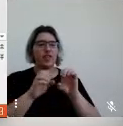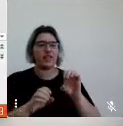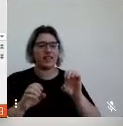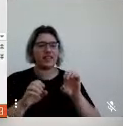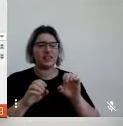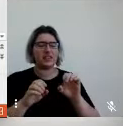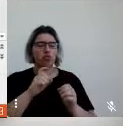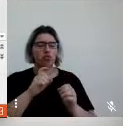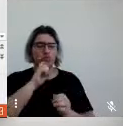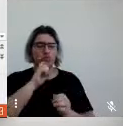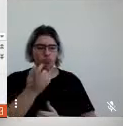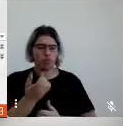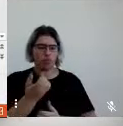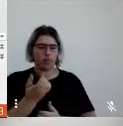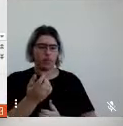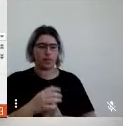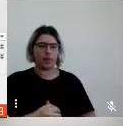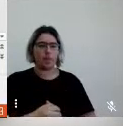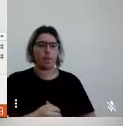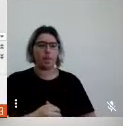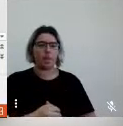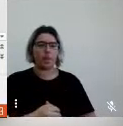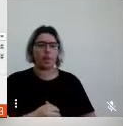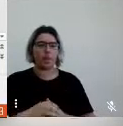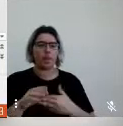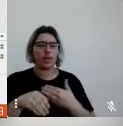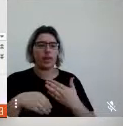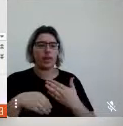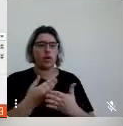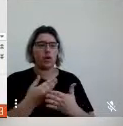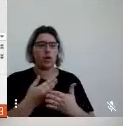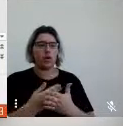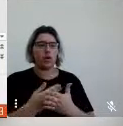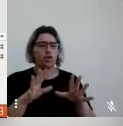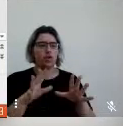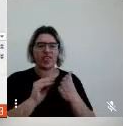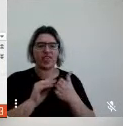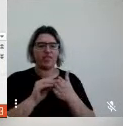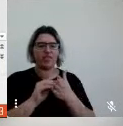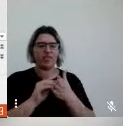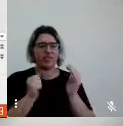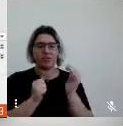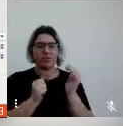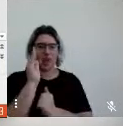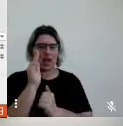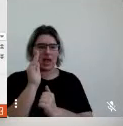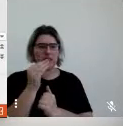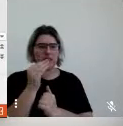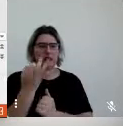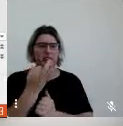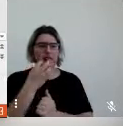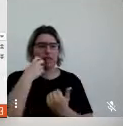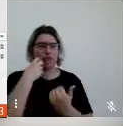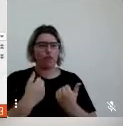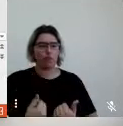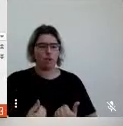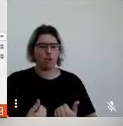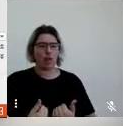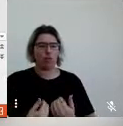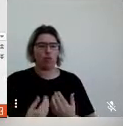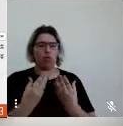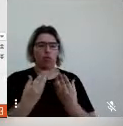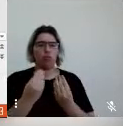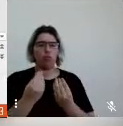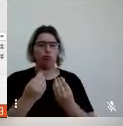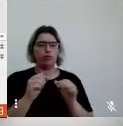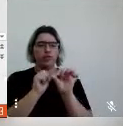El metabolismo bacteriano es incluso 10 veces superior al metabolismo humano y tiene muchas rutas metabólicas en las que